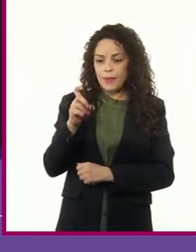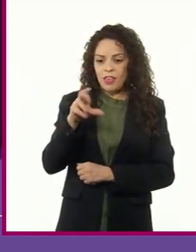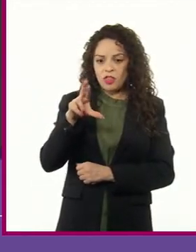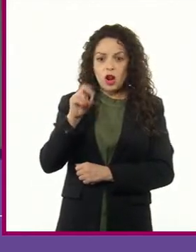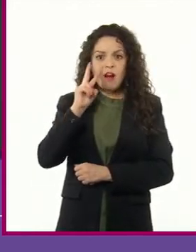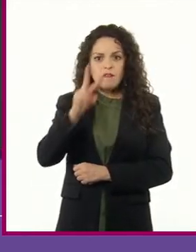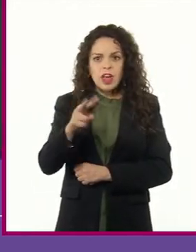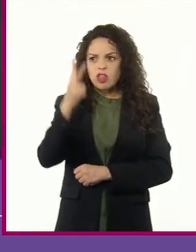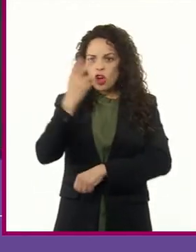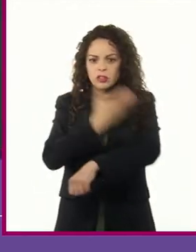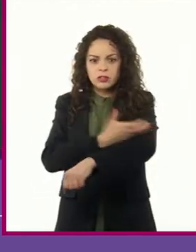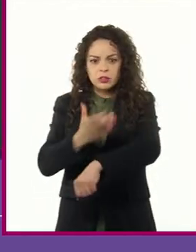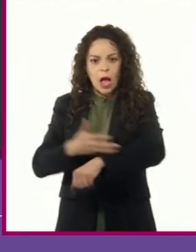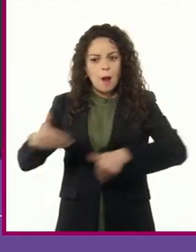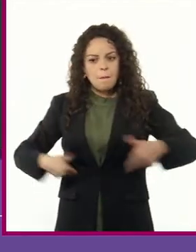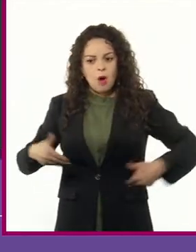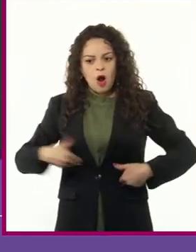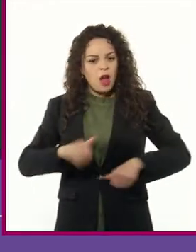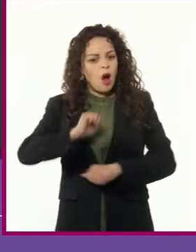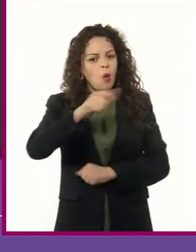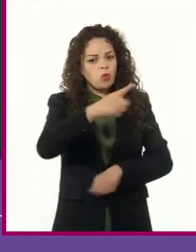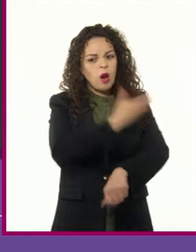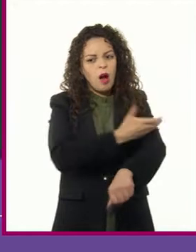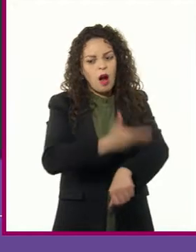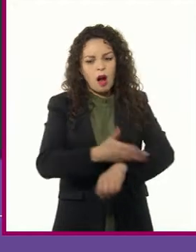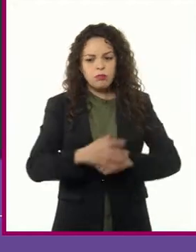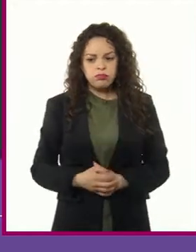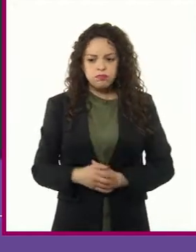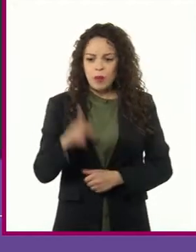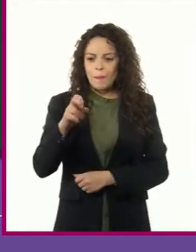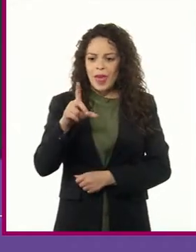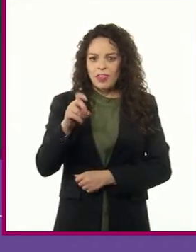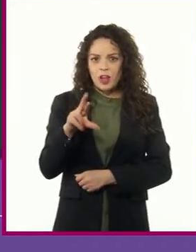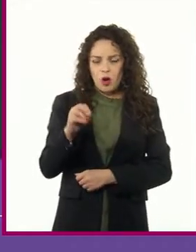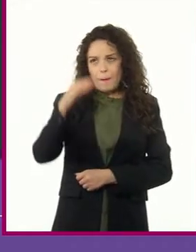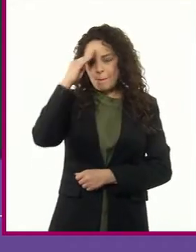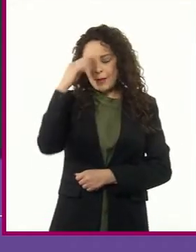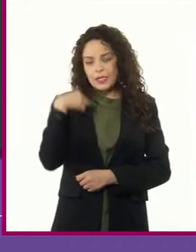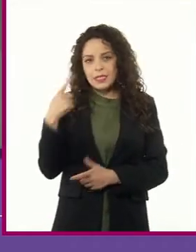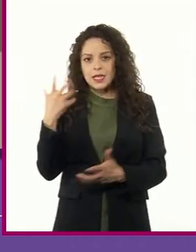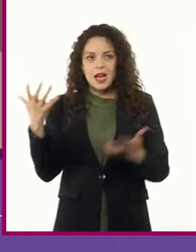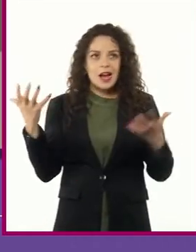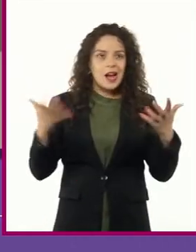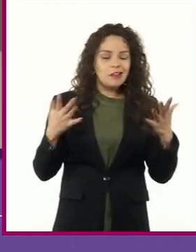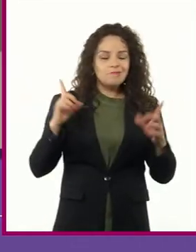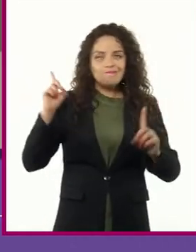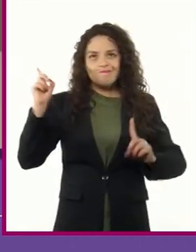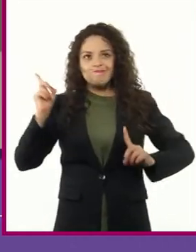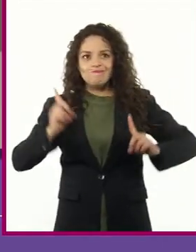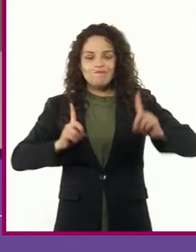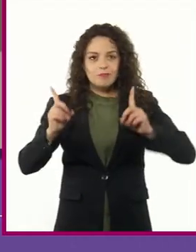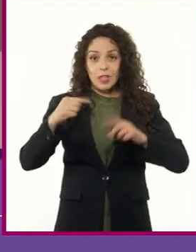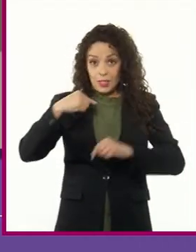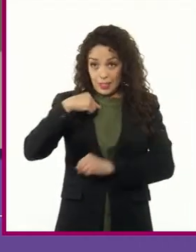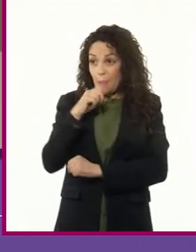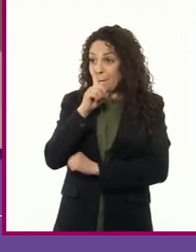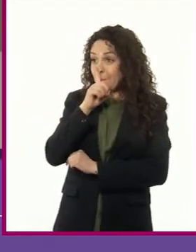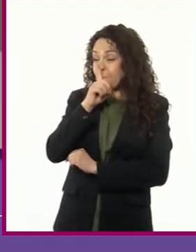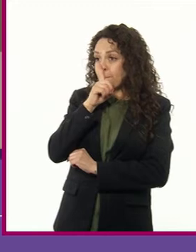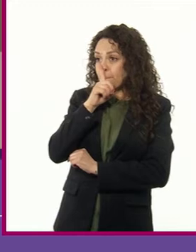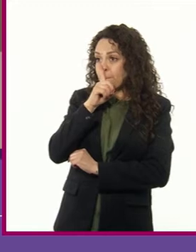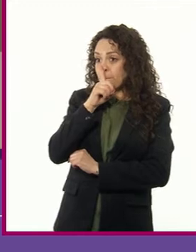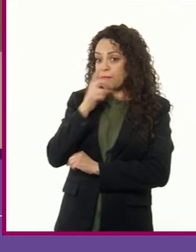dos de sus compañeros molestaban a otro. Pedro no sabía qué hacer, tenía dudas. Pensó que quedarse callado era una